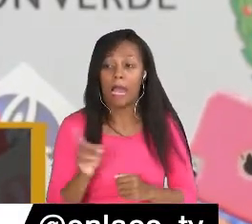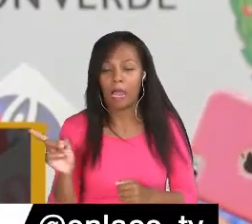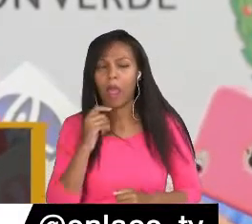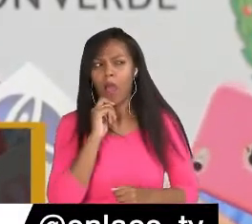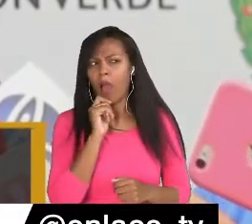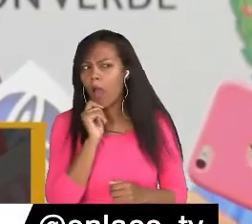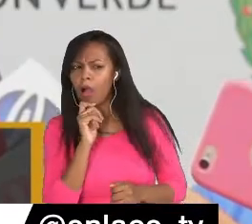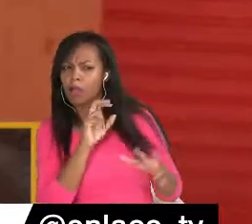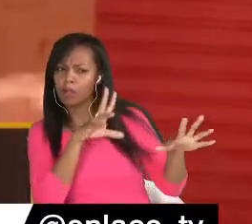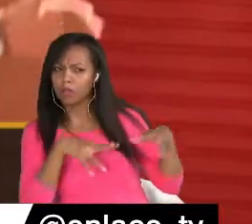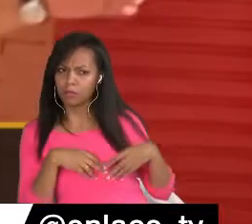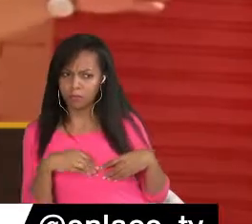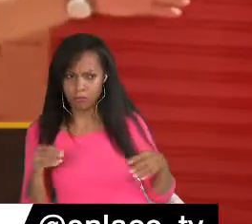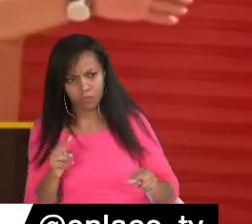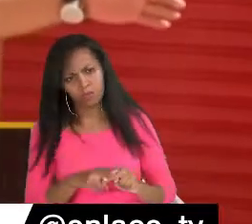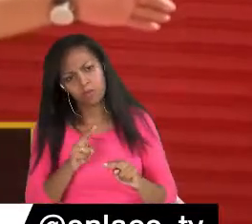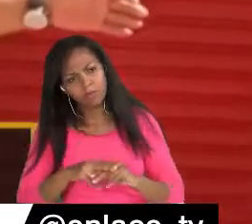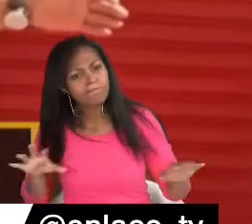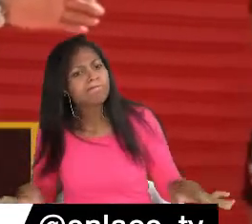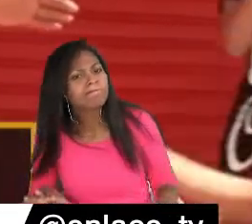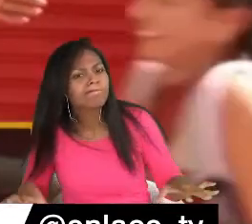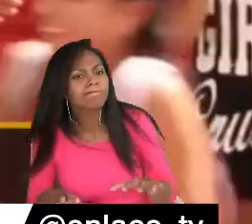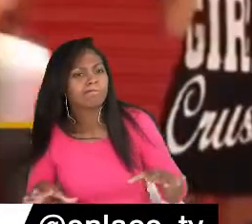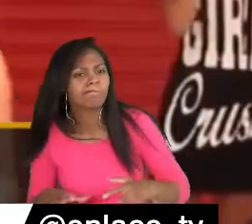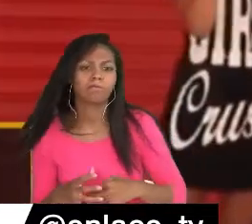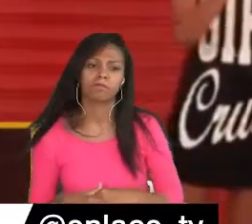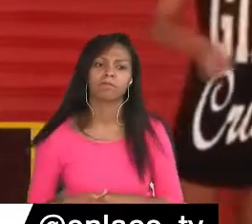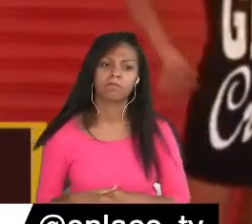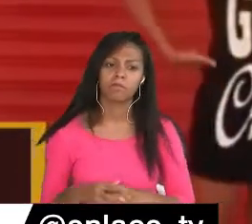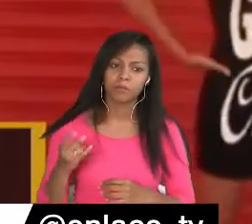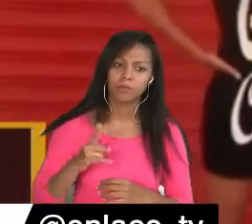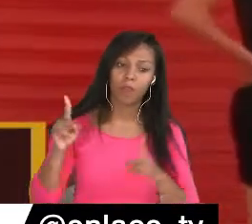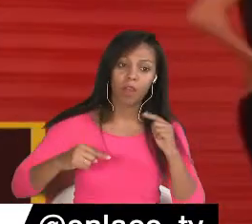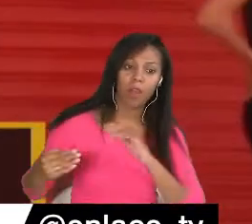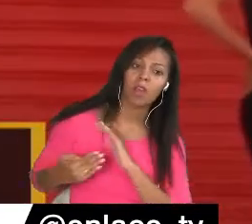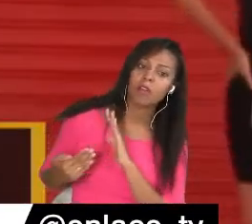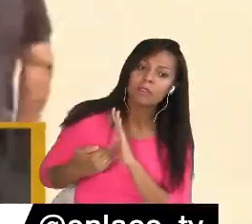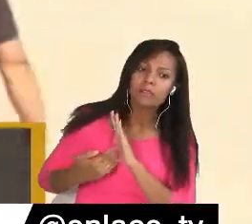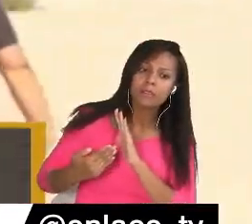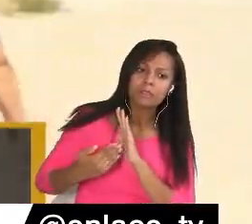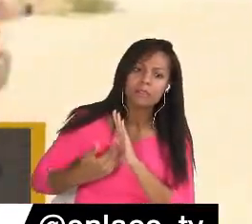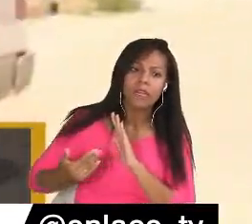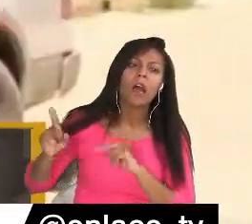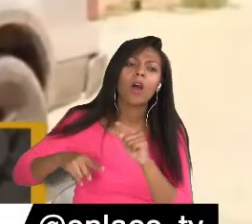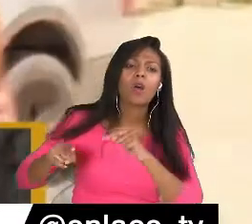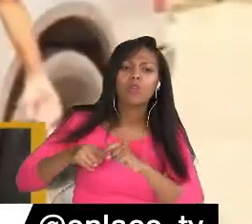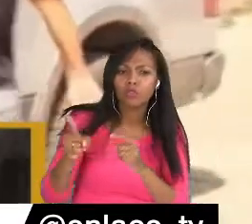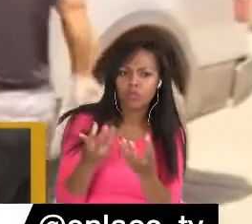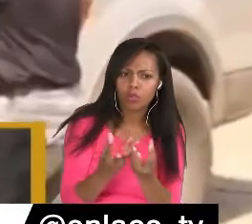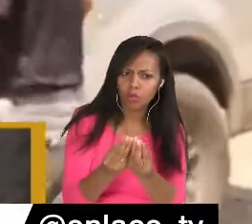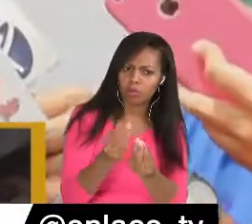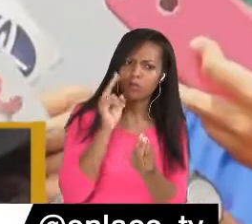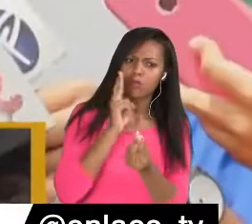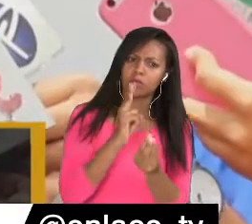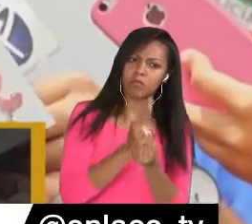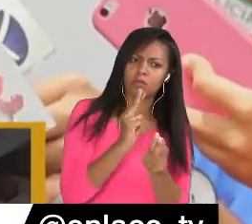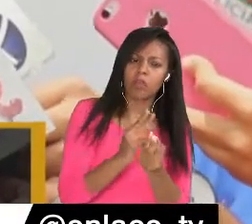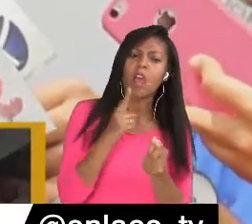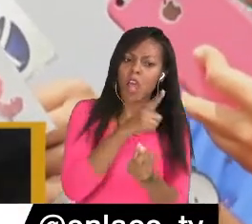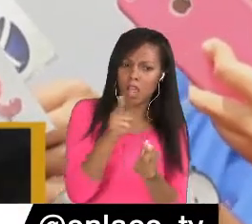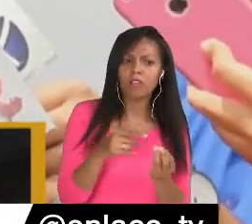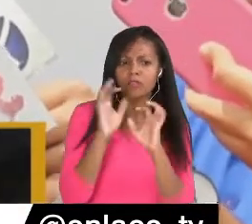vida normal. También el oficial aseguró que en estas amenazas podrían estar vinculados integrantes de bandas delincuenciales. Bacrín